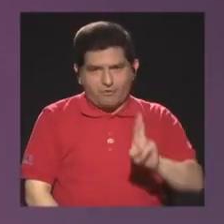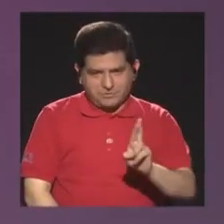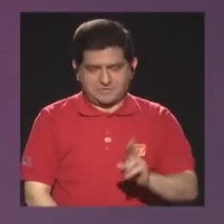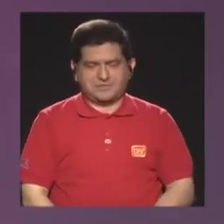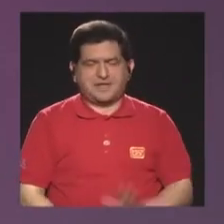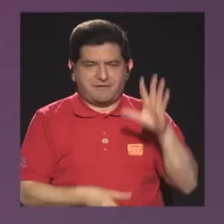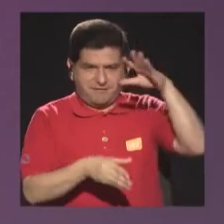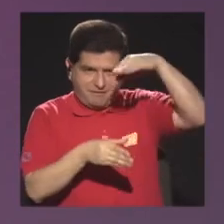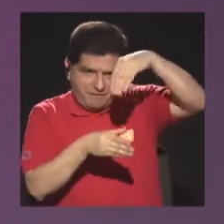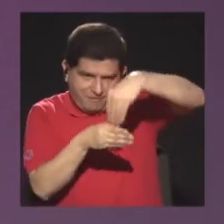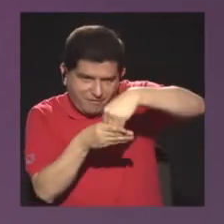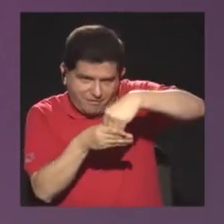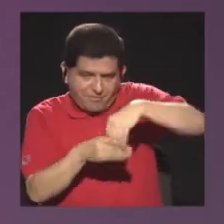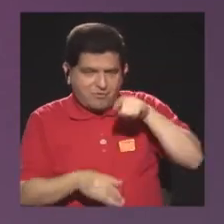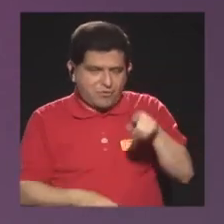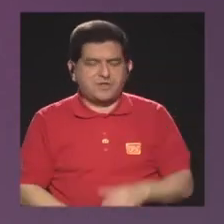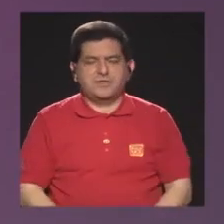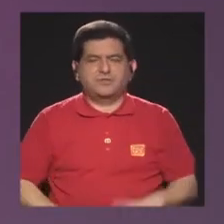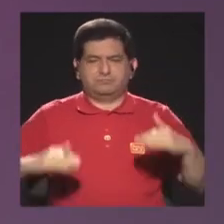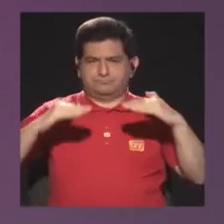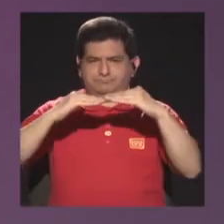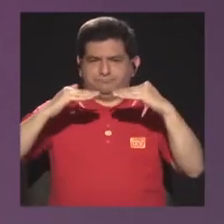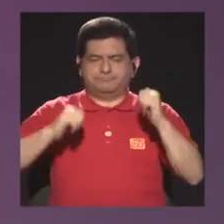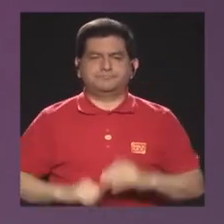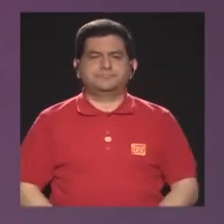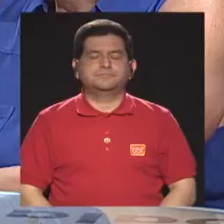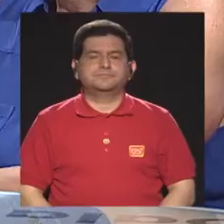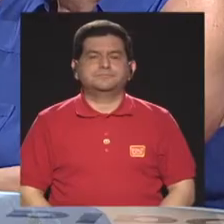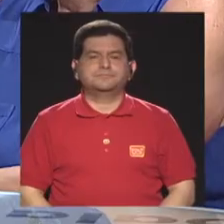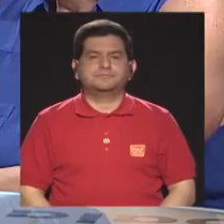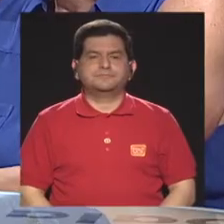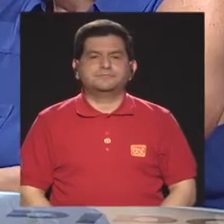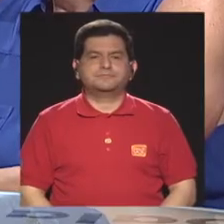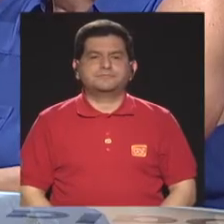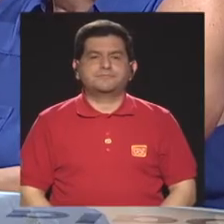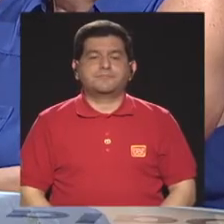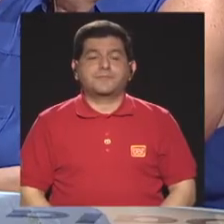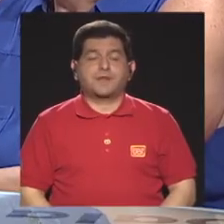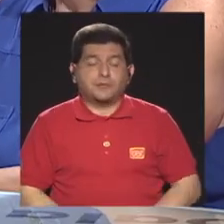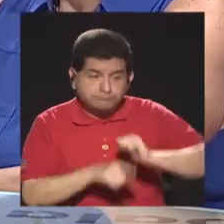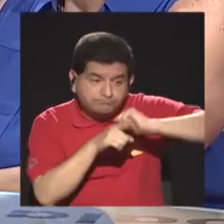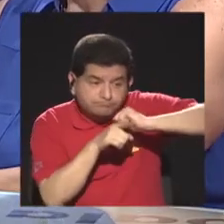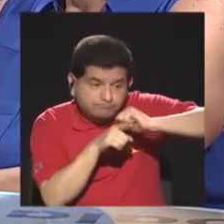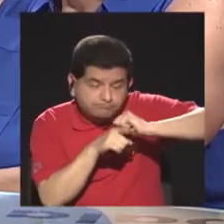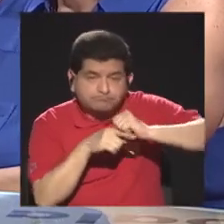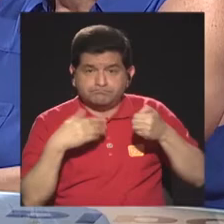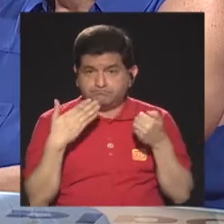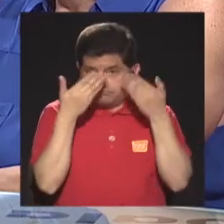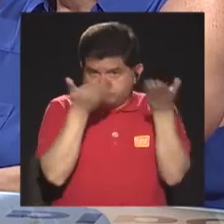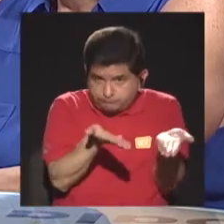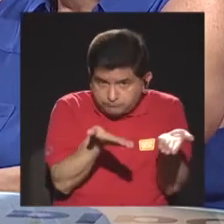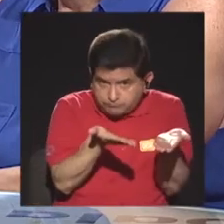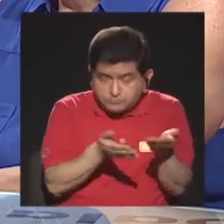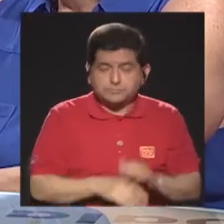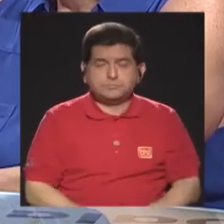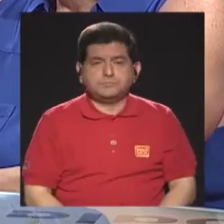parte de esa instancia. Y como tal, las capacitaciones que se hacen en ese